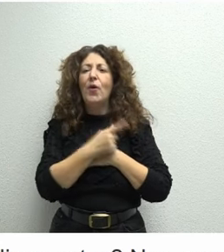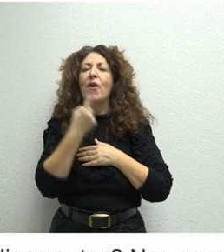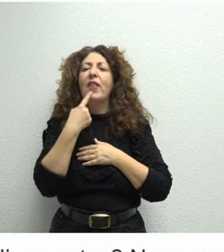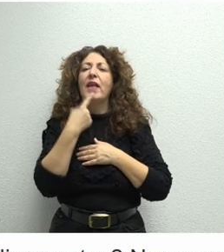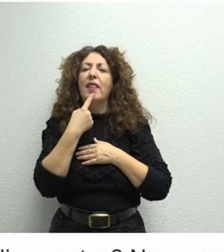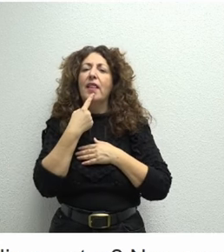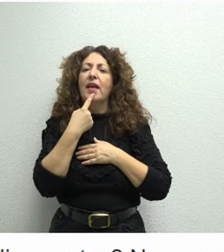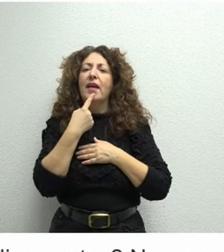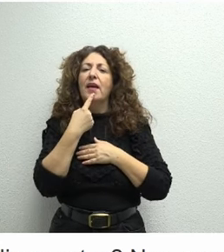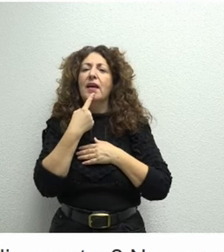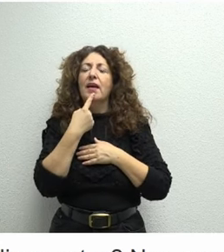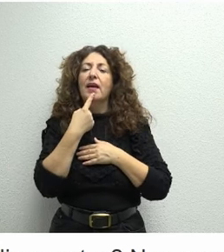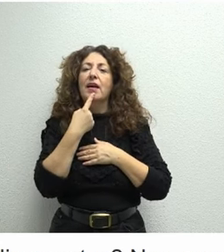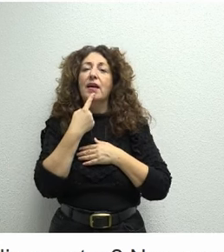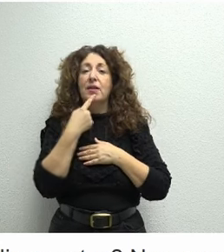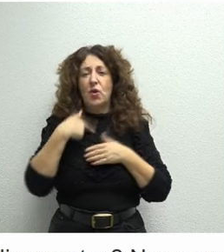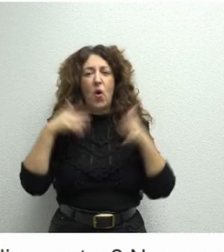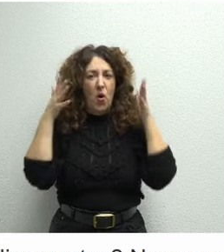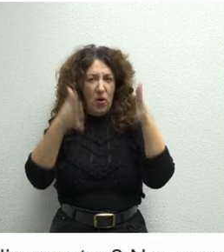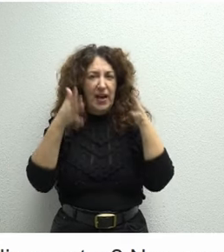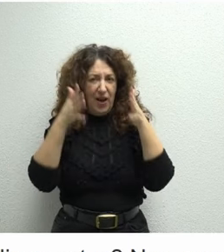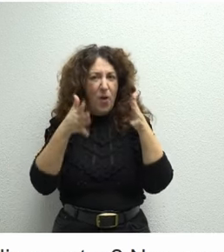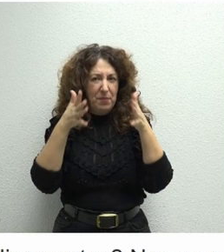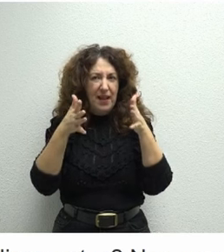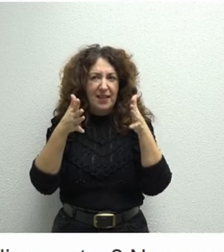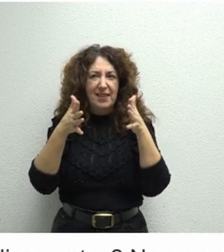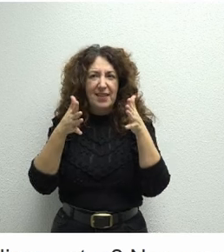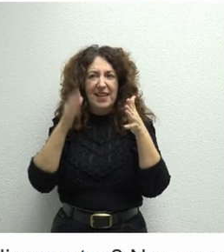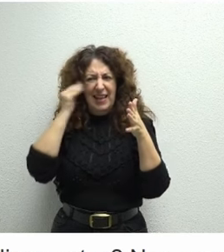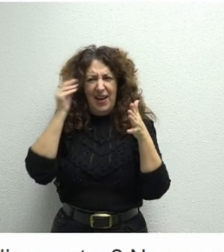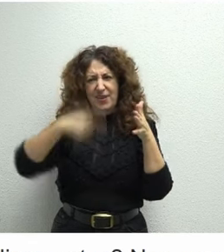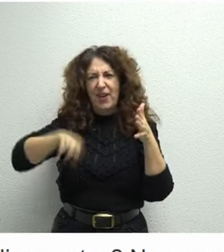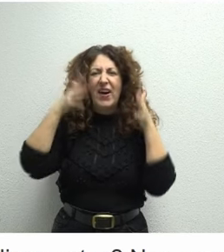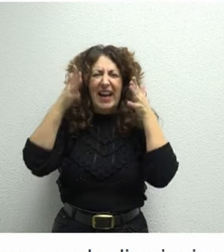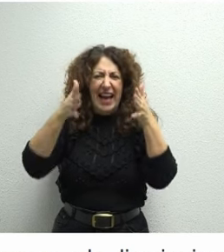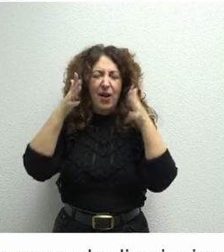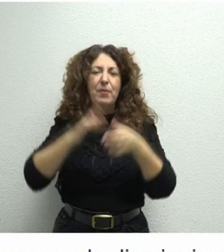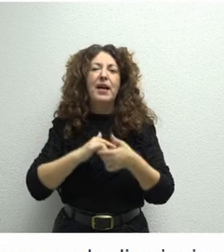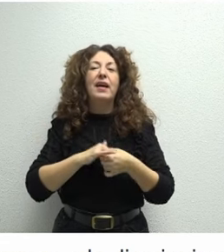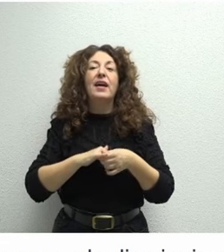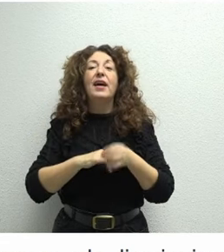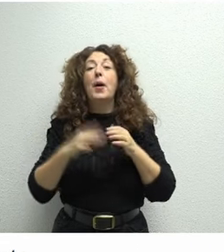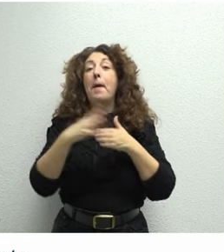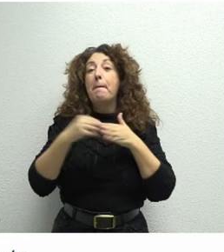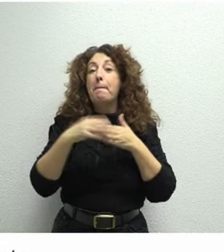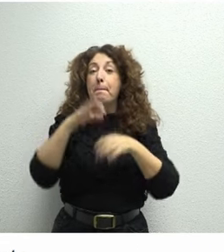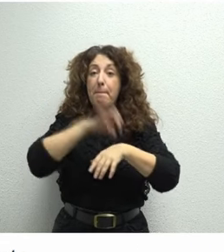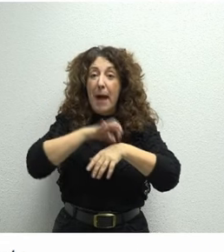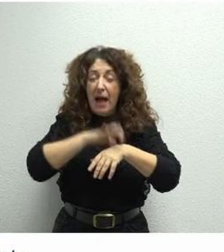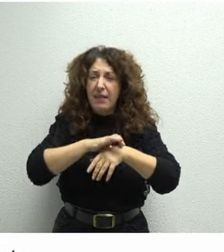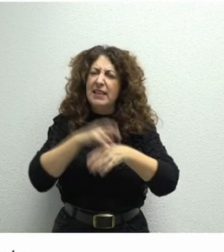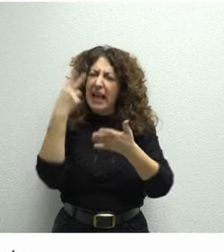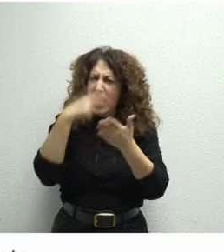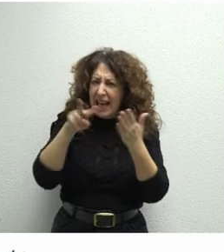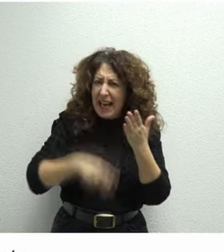eh yo Les recomiendo a los Bueno creo que todos se lo recomendamos a los pacientes que lean novelas y no lean tanta que disminuyan la